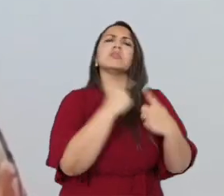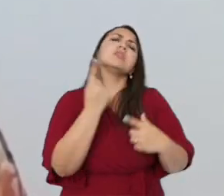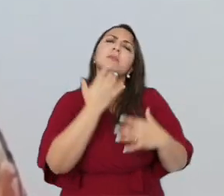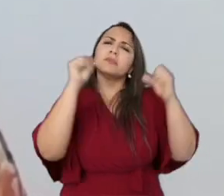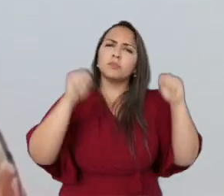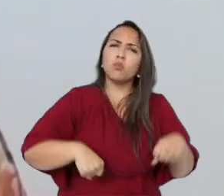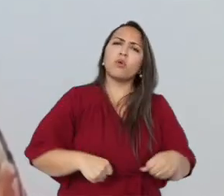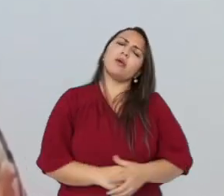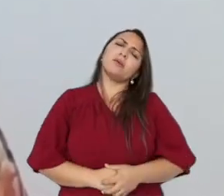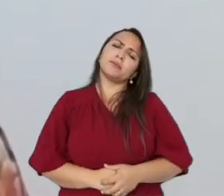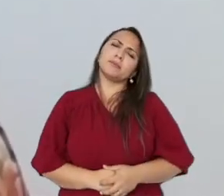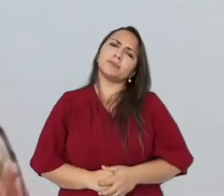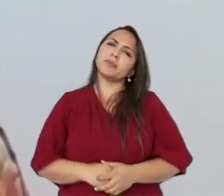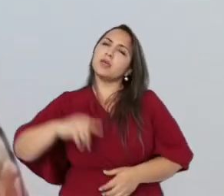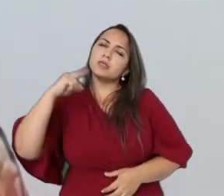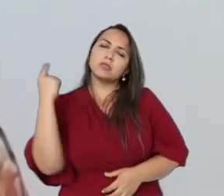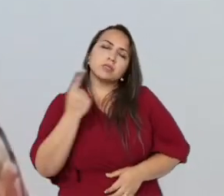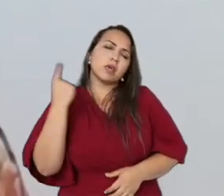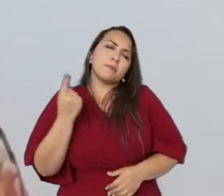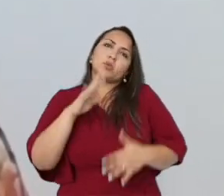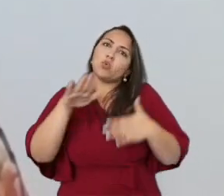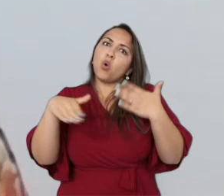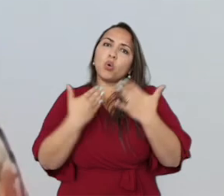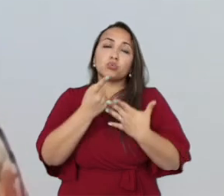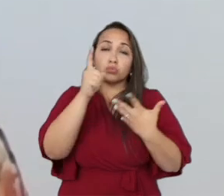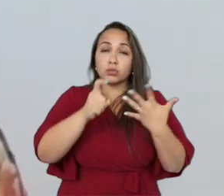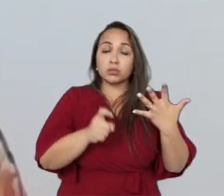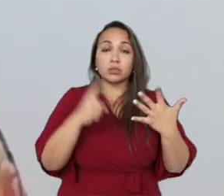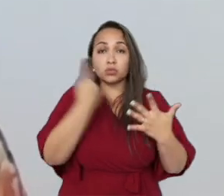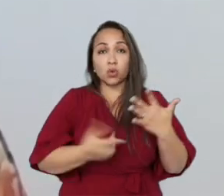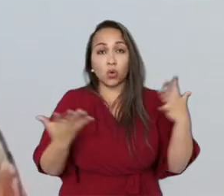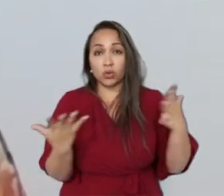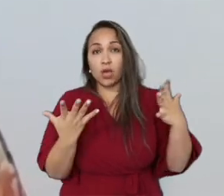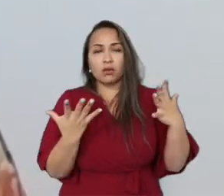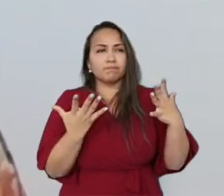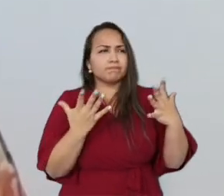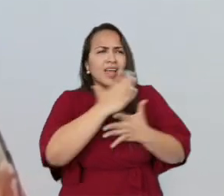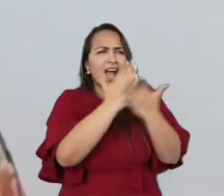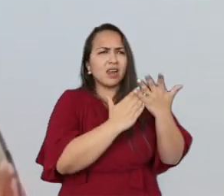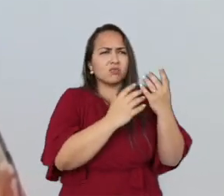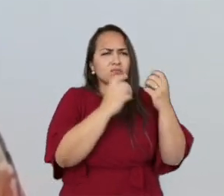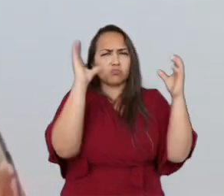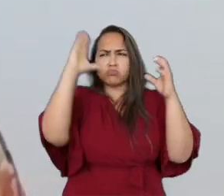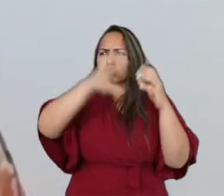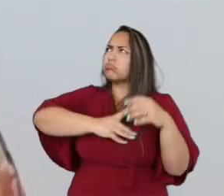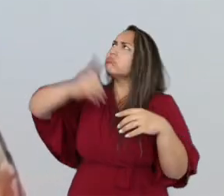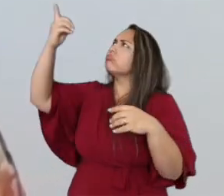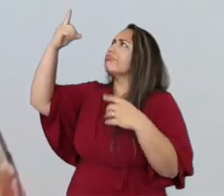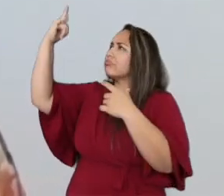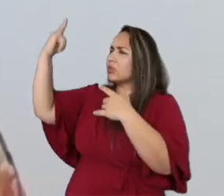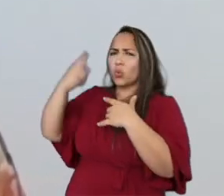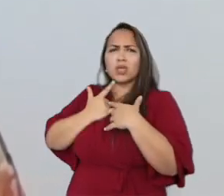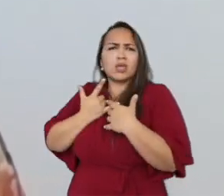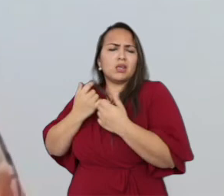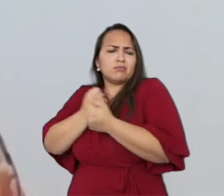la capacidad, siempre habrá todo. Solo es cosa de aferrarse a un Dios que nos quiere,